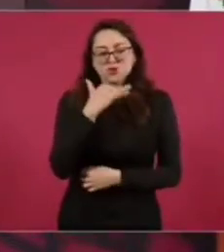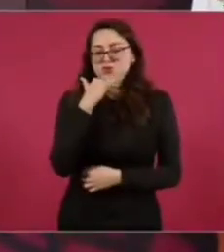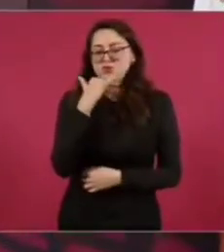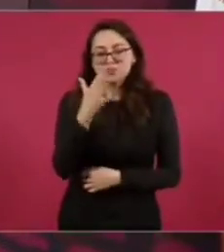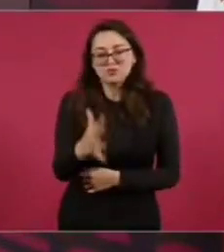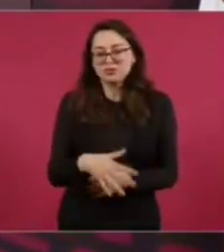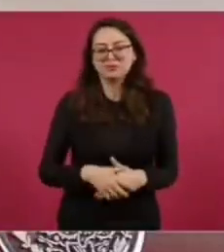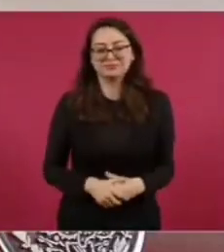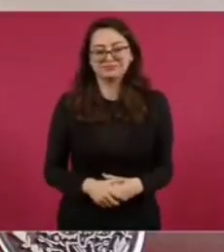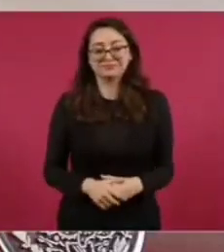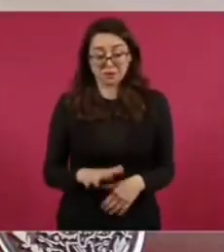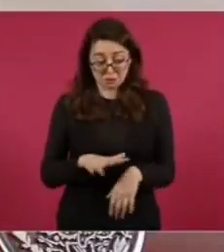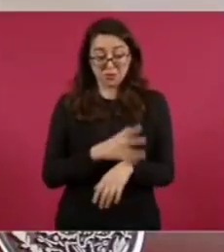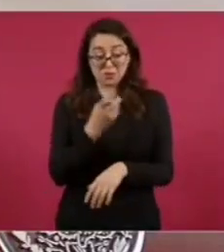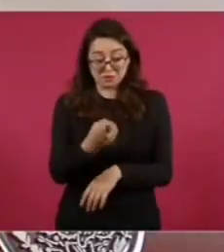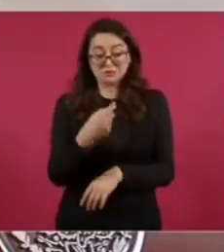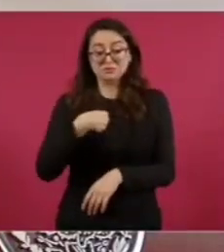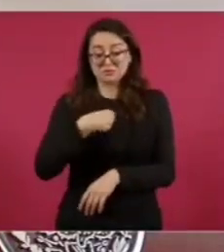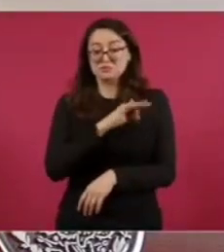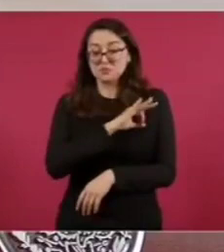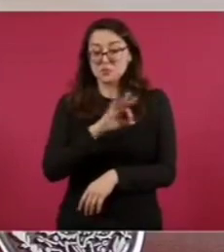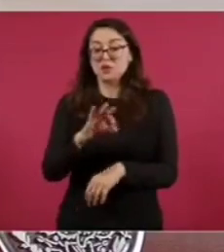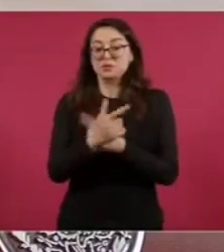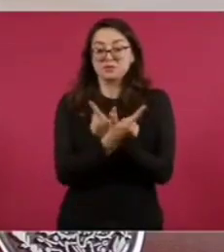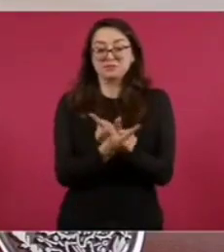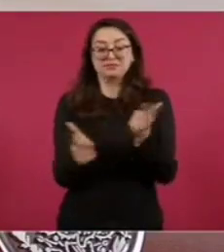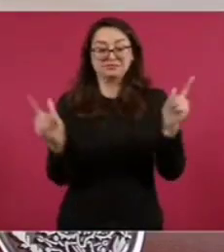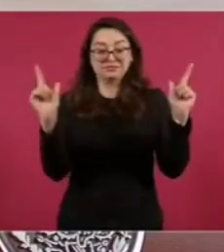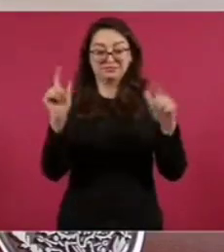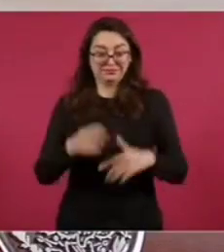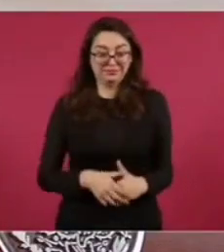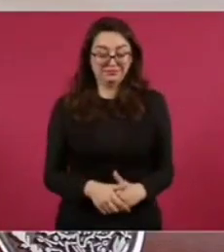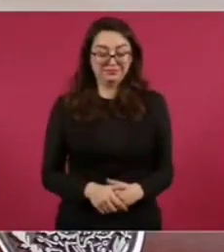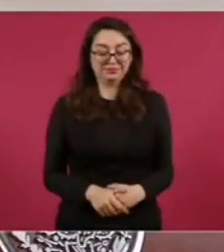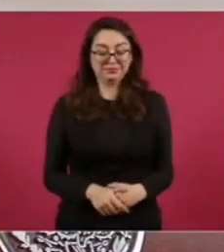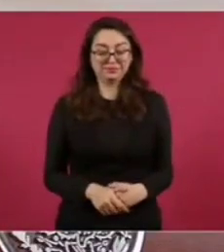No podría. Es más, no estaría aquí.